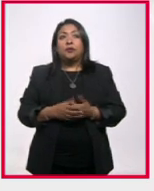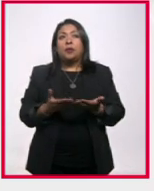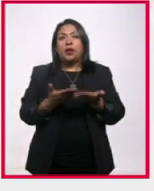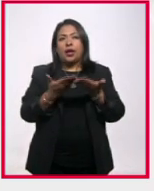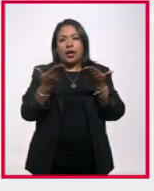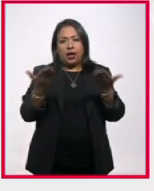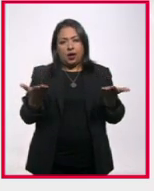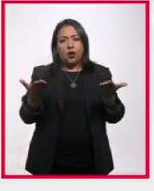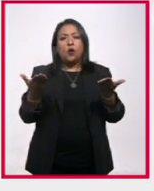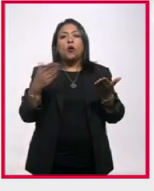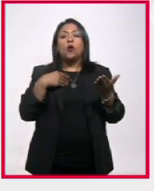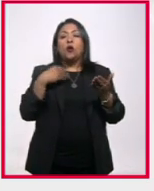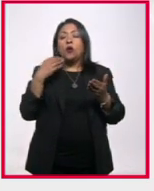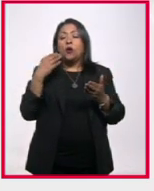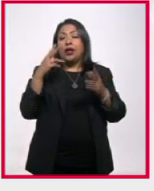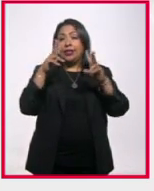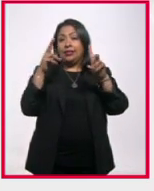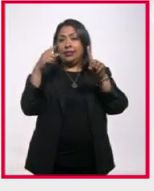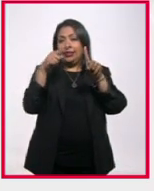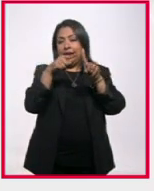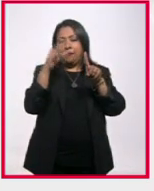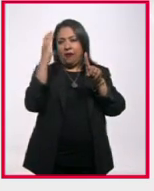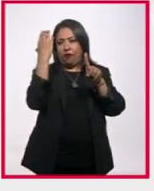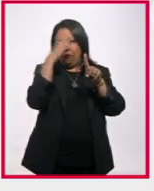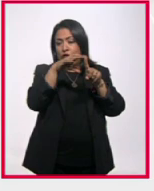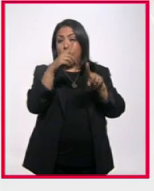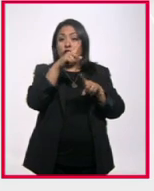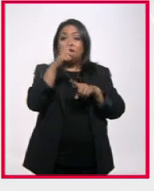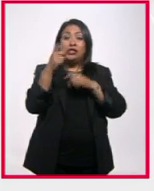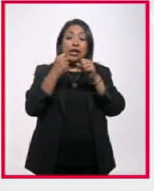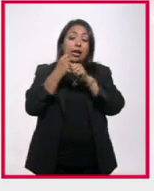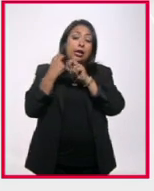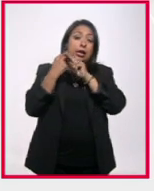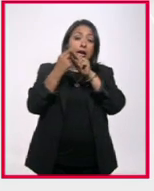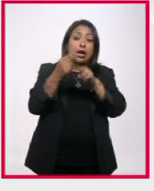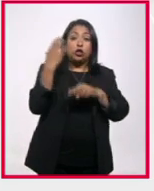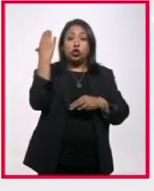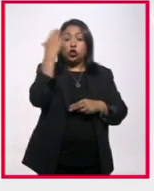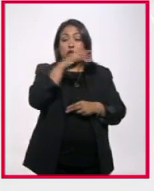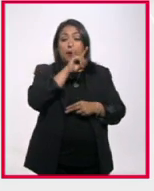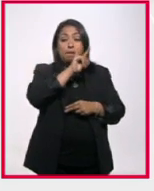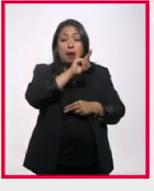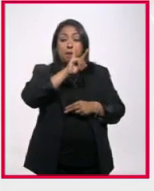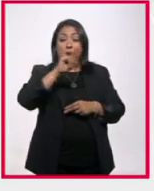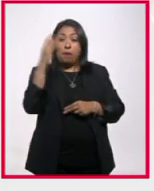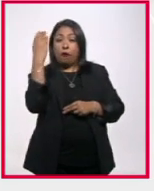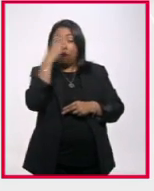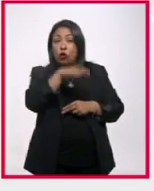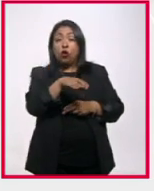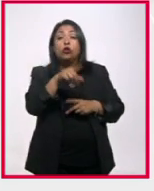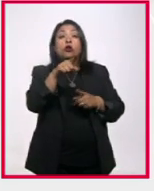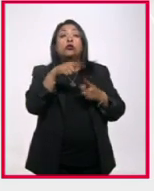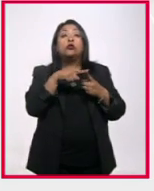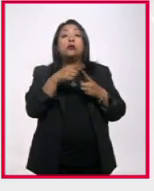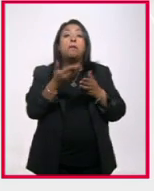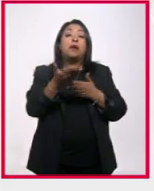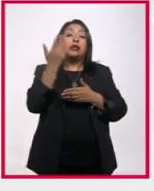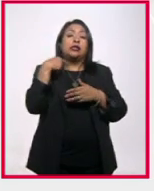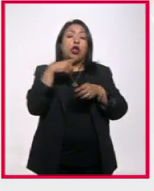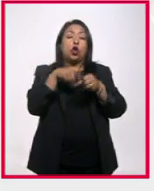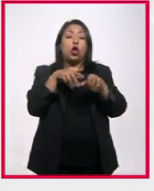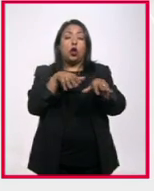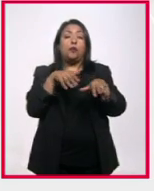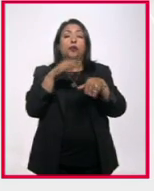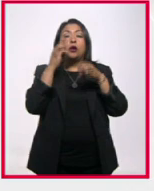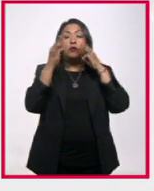Vamos ahora con la fotografía. 100 años, 100 retratos y un pasado a todo color. En el Museo Mural Diego